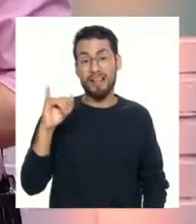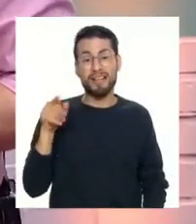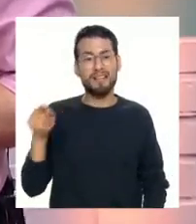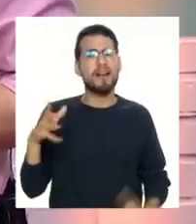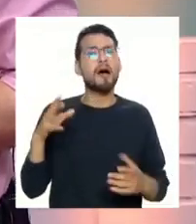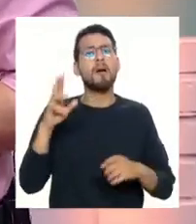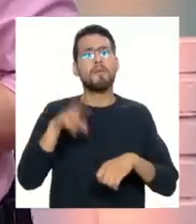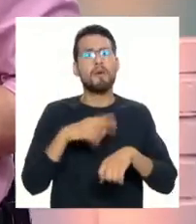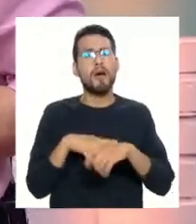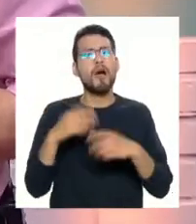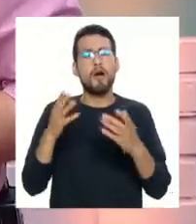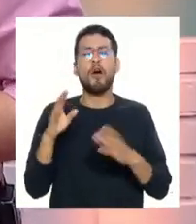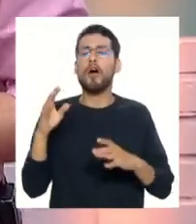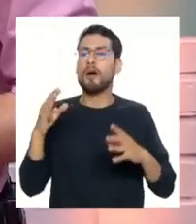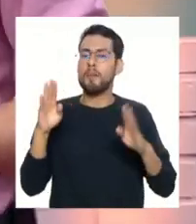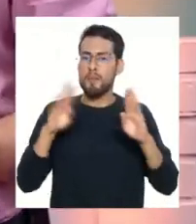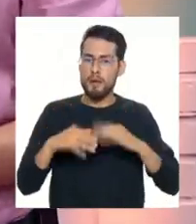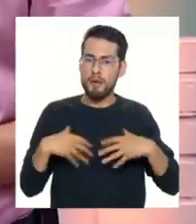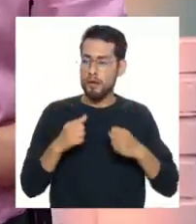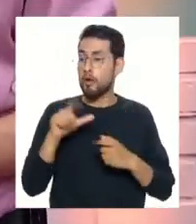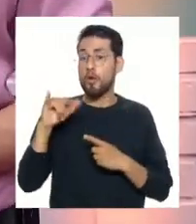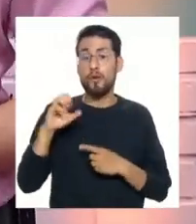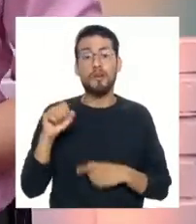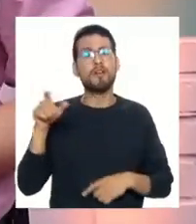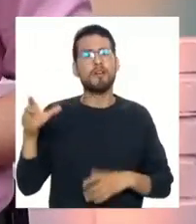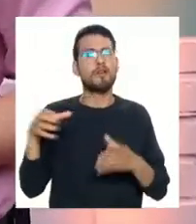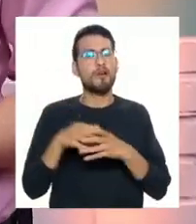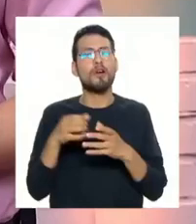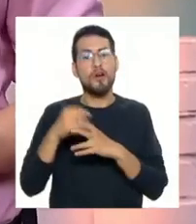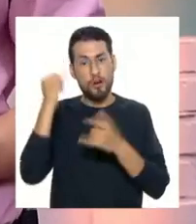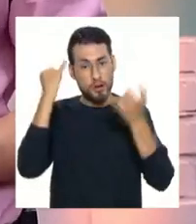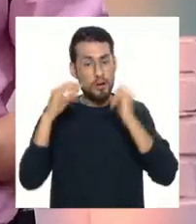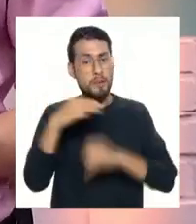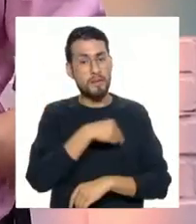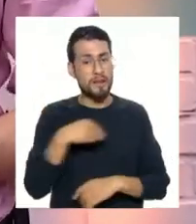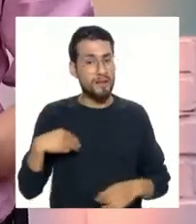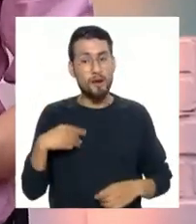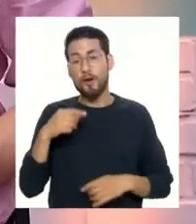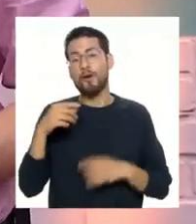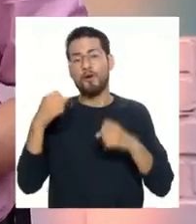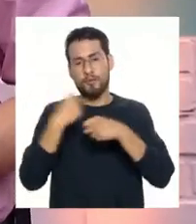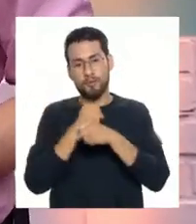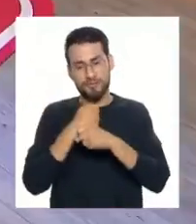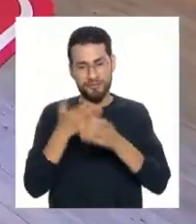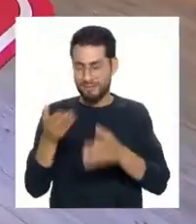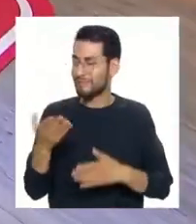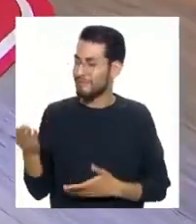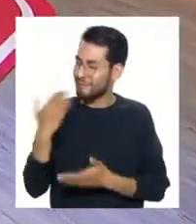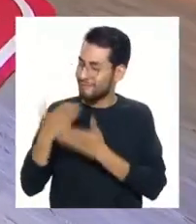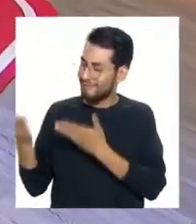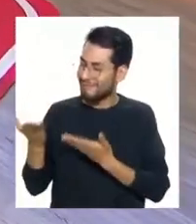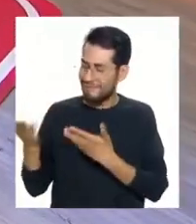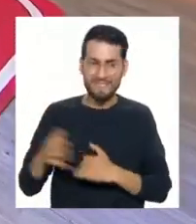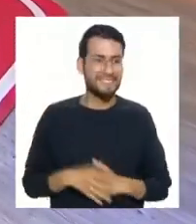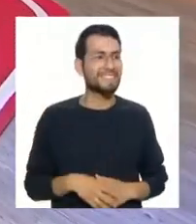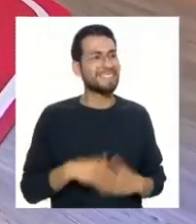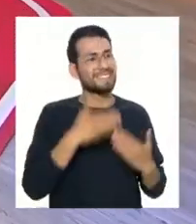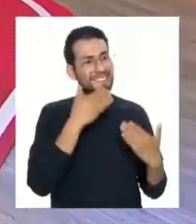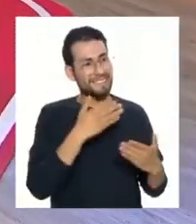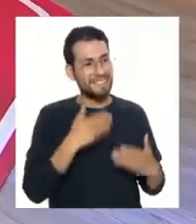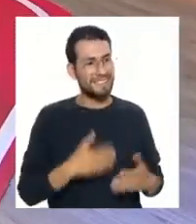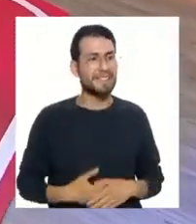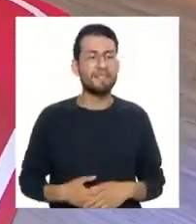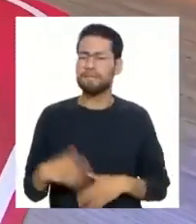de Bionatural Solutions, y Luis Flores, vocero de Pro Innovate del Ministerio de la Producción. Bienvenidos, chicos, ¿cómo están? Bienvenido, ¿cómo